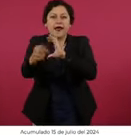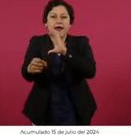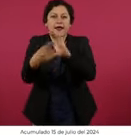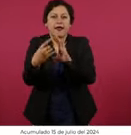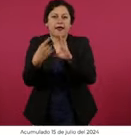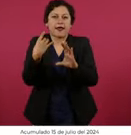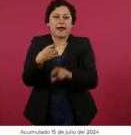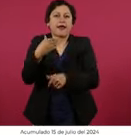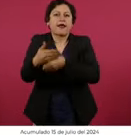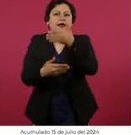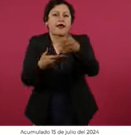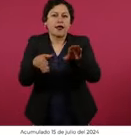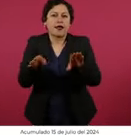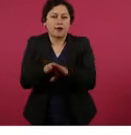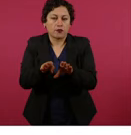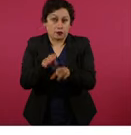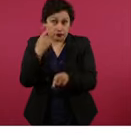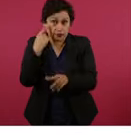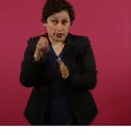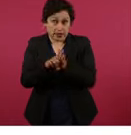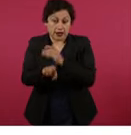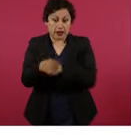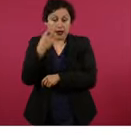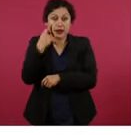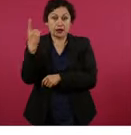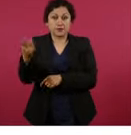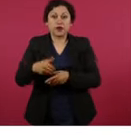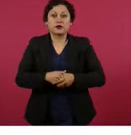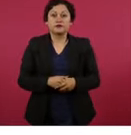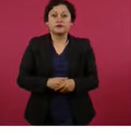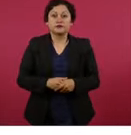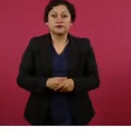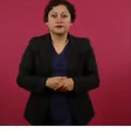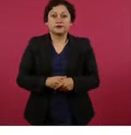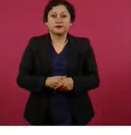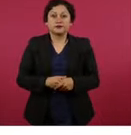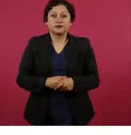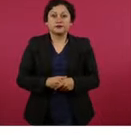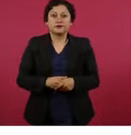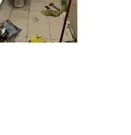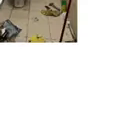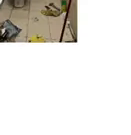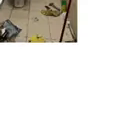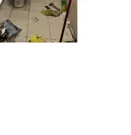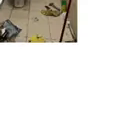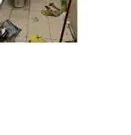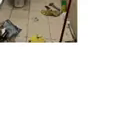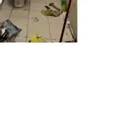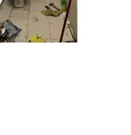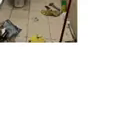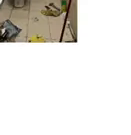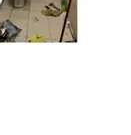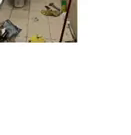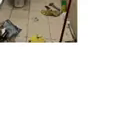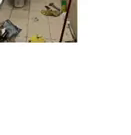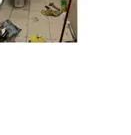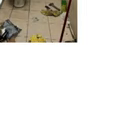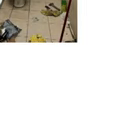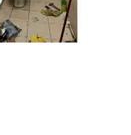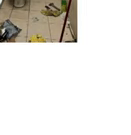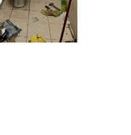Por ejemplo, aquí tenemos este centro en Mexicali, en Baja California, donde han realizado acciones como sustitución de los baños, compra